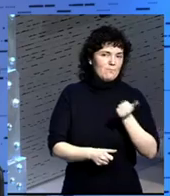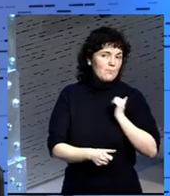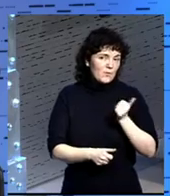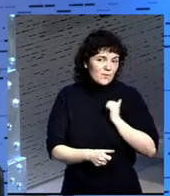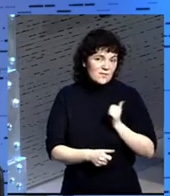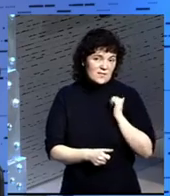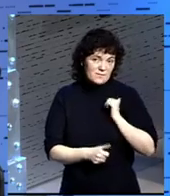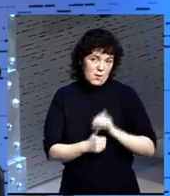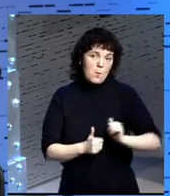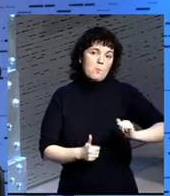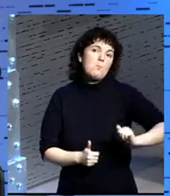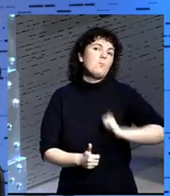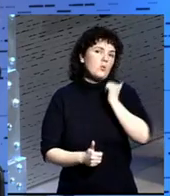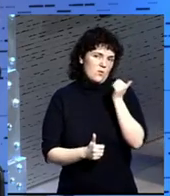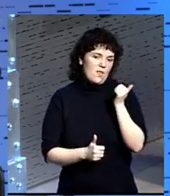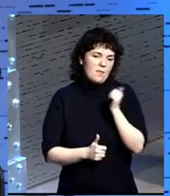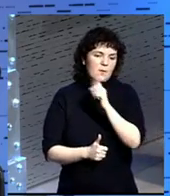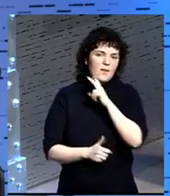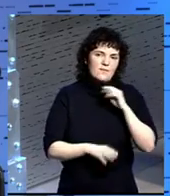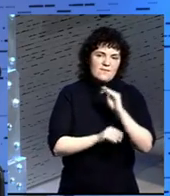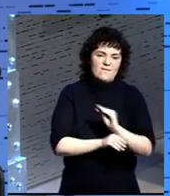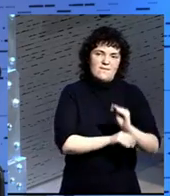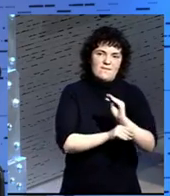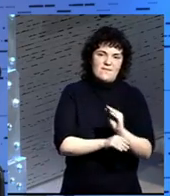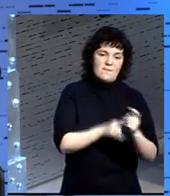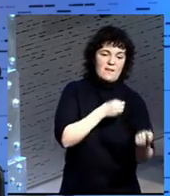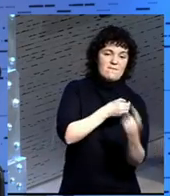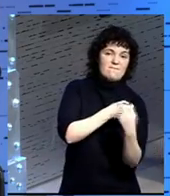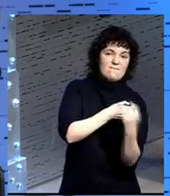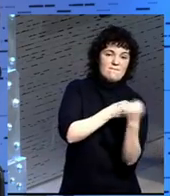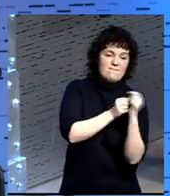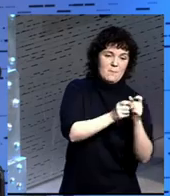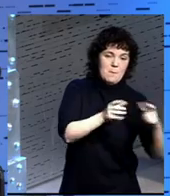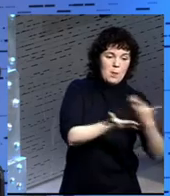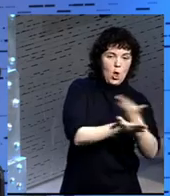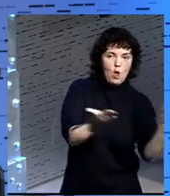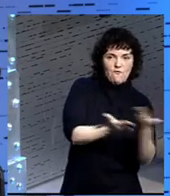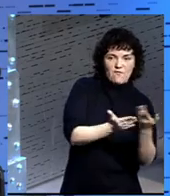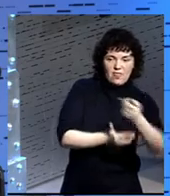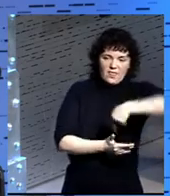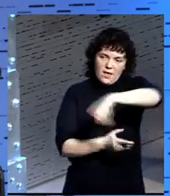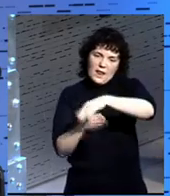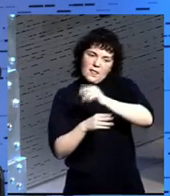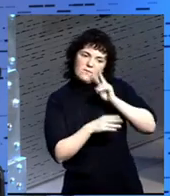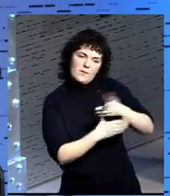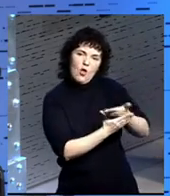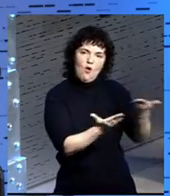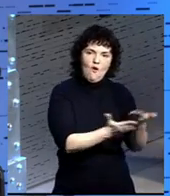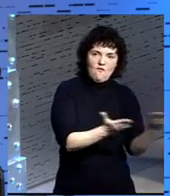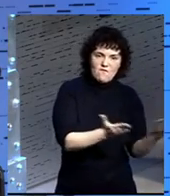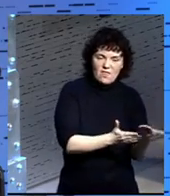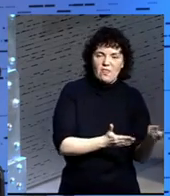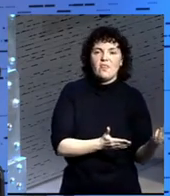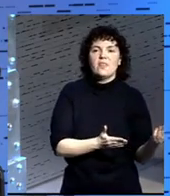la oportunidad de intentar atesorar y agregar niveles de confianza suficientes como para convertirse en el proveedor de una cosa que